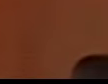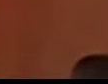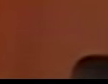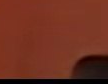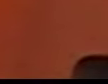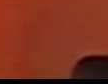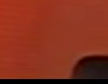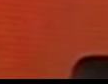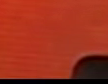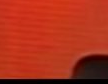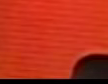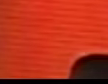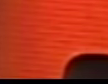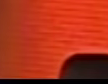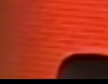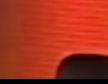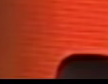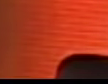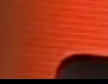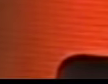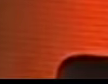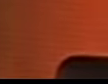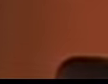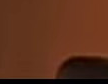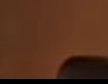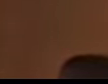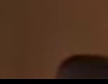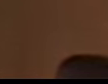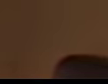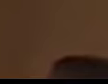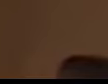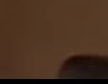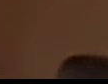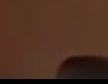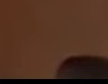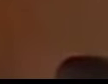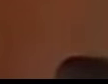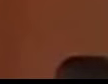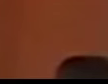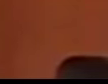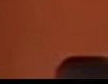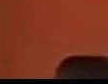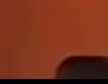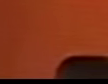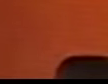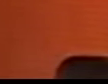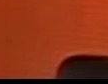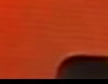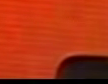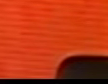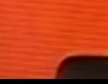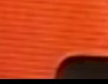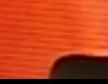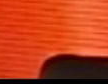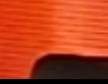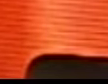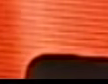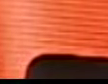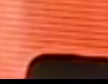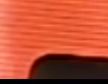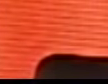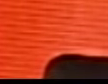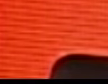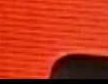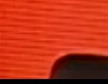chirca, domingo, punya, lunes, punya, martes, punya, Rafael Correa, yacta, pushaca, samarirkami, chasnami, Santa Claraman, misa, waliman,